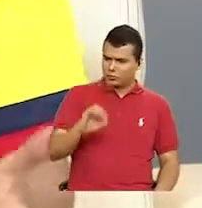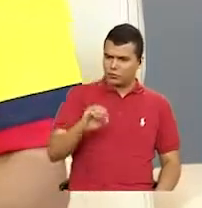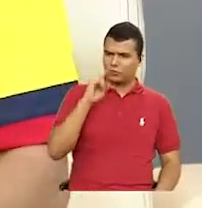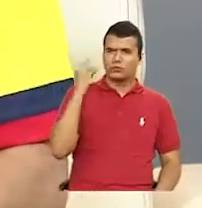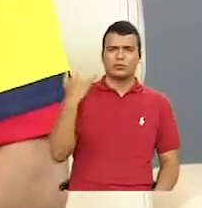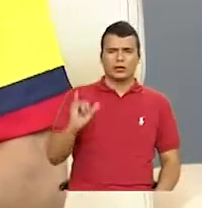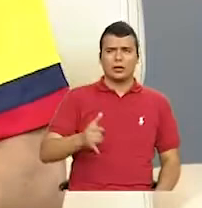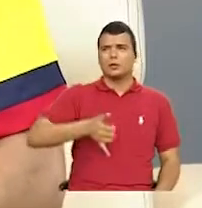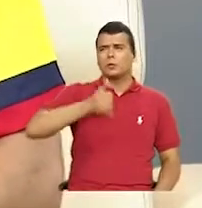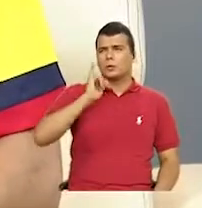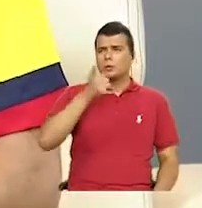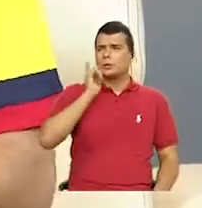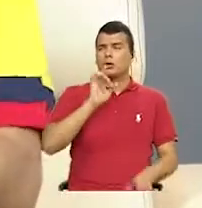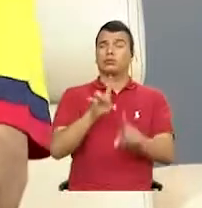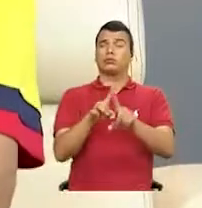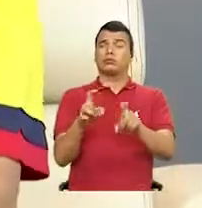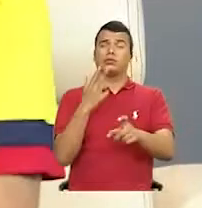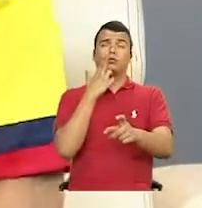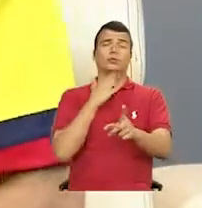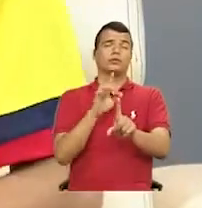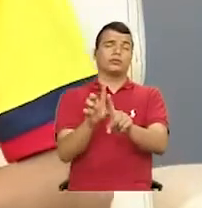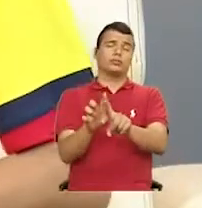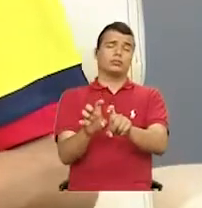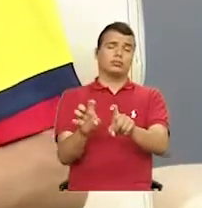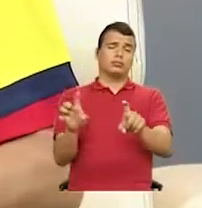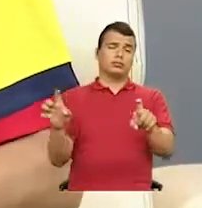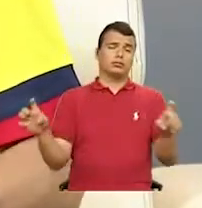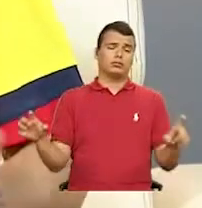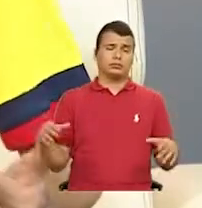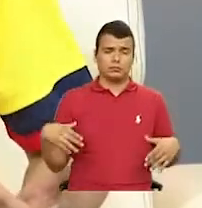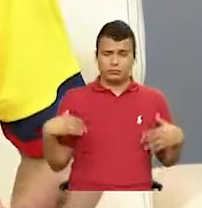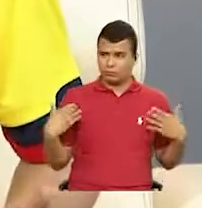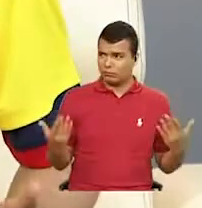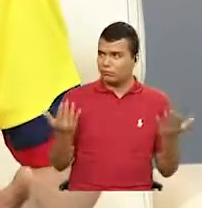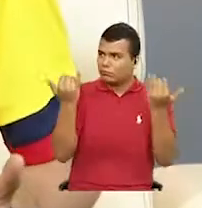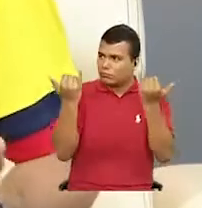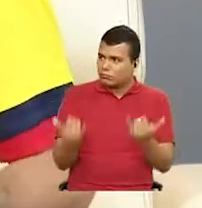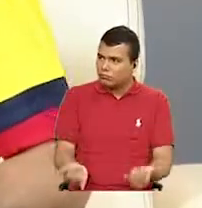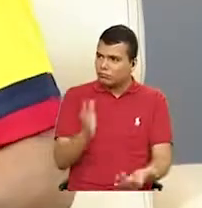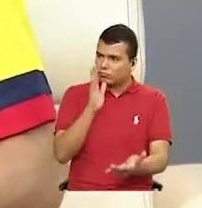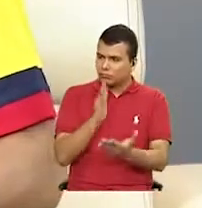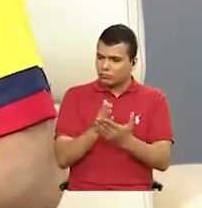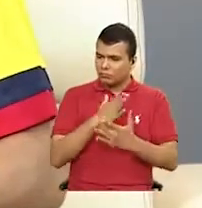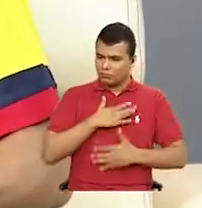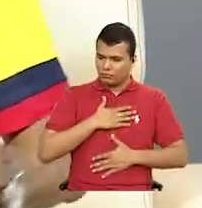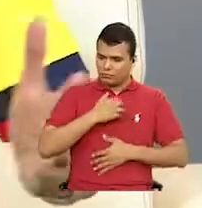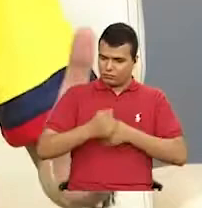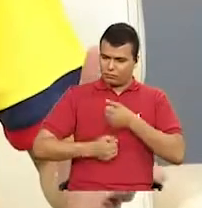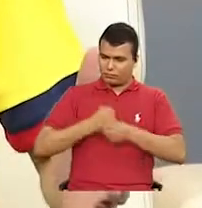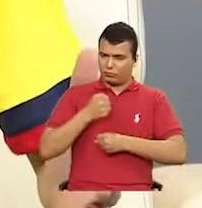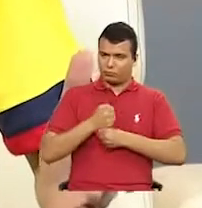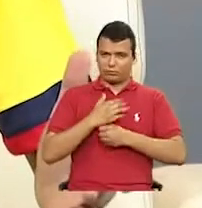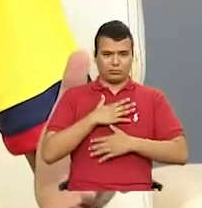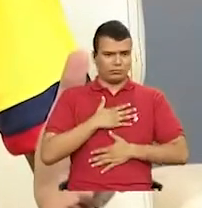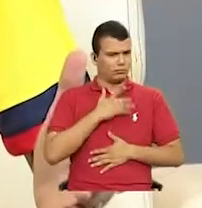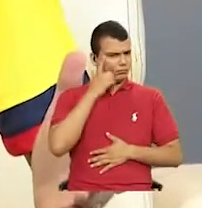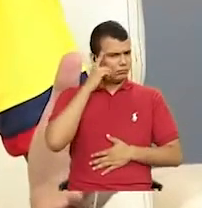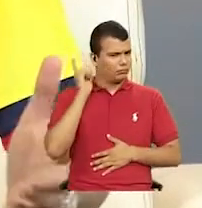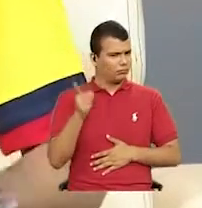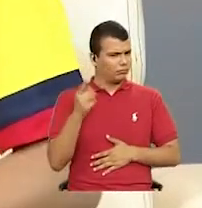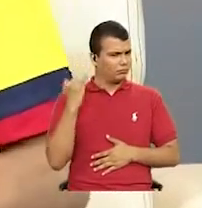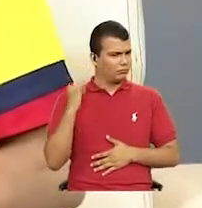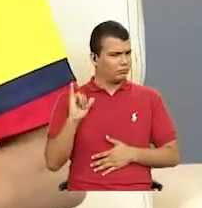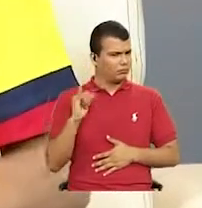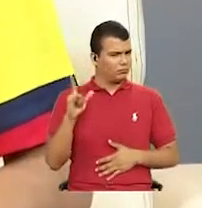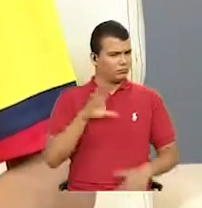tomado gaseosas, he tomado jugos, juguitos de caja, todo eso, ahora a mi edad, por ejemplo, uh-huh, ¿será que ya tengo